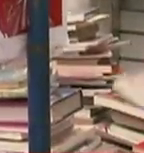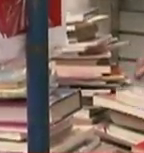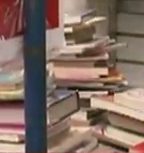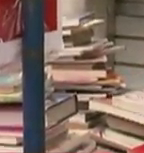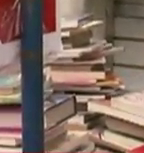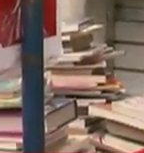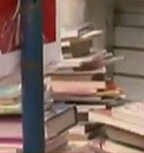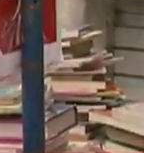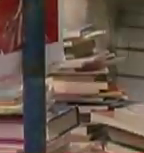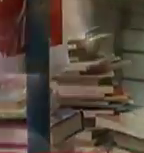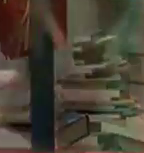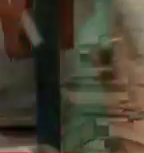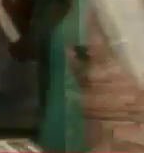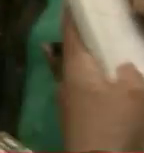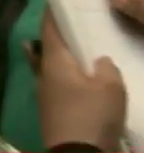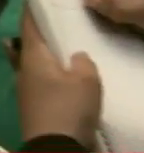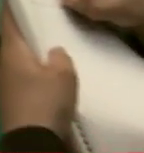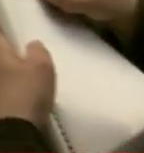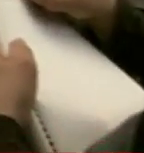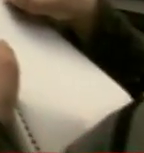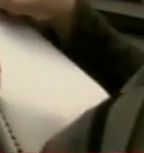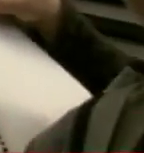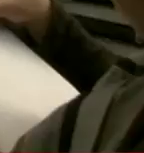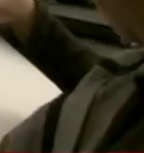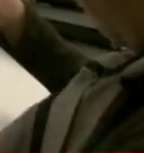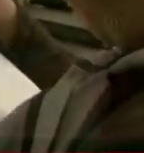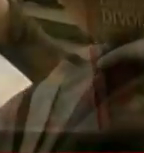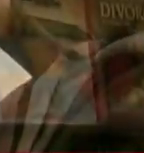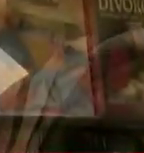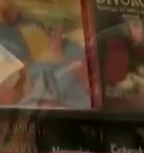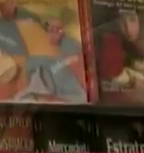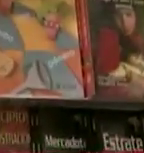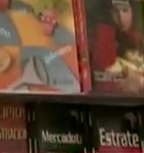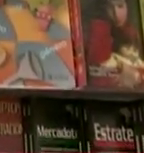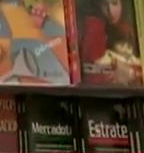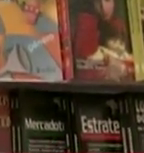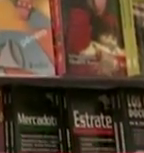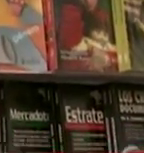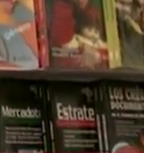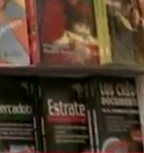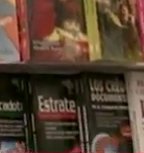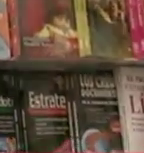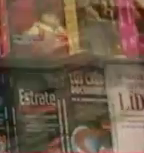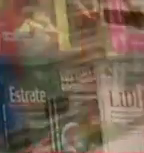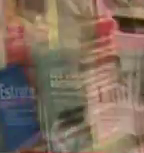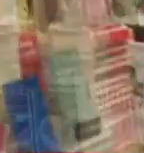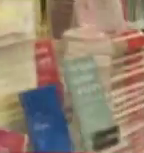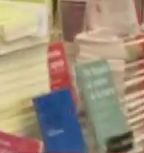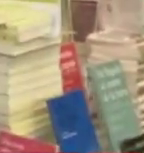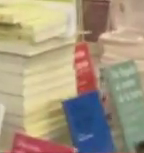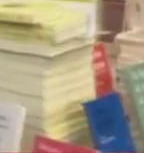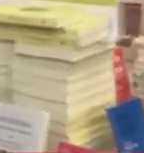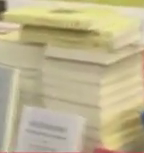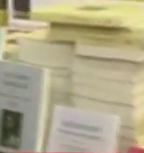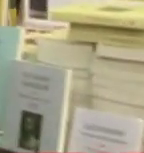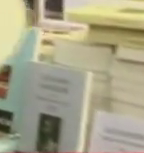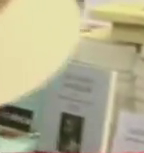actividades artísticas y culturales y lo más importante, puedes llevarte un libro desde 20 pesos.